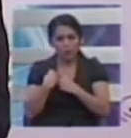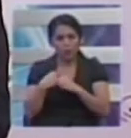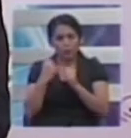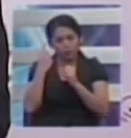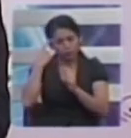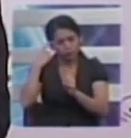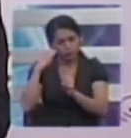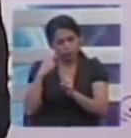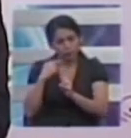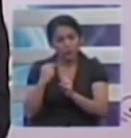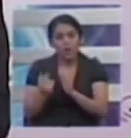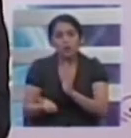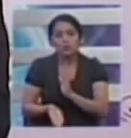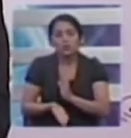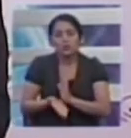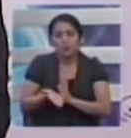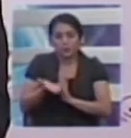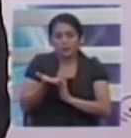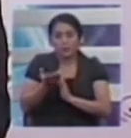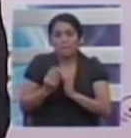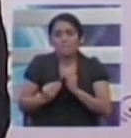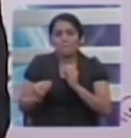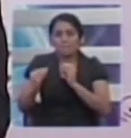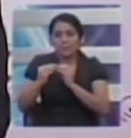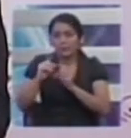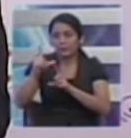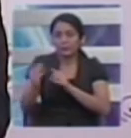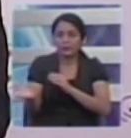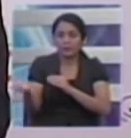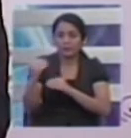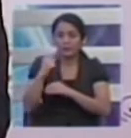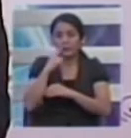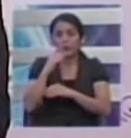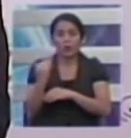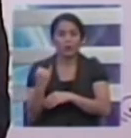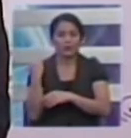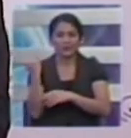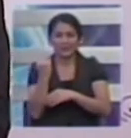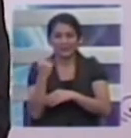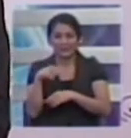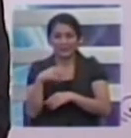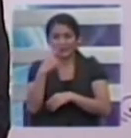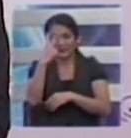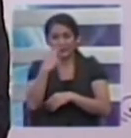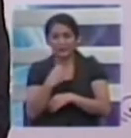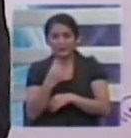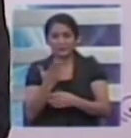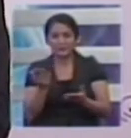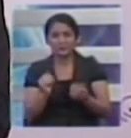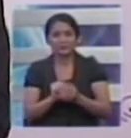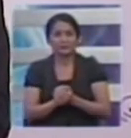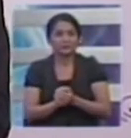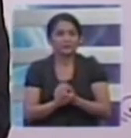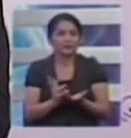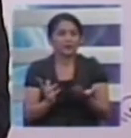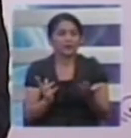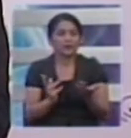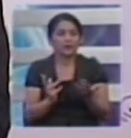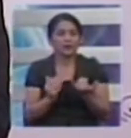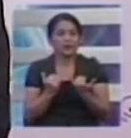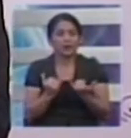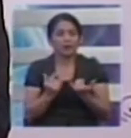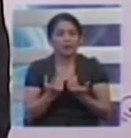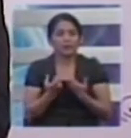una ventaja grande que estos logros que nosotros tenemos sirven mucho para fidelizar al cliente, entonces siempre